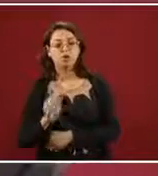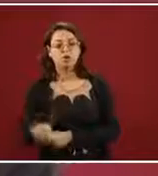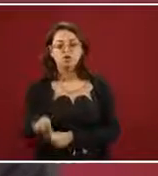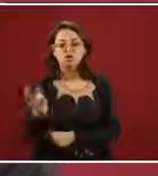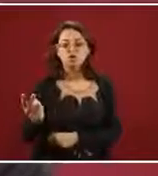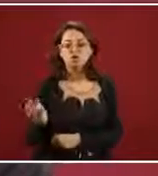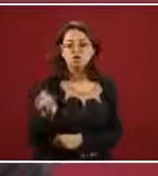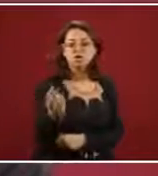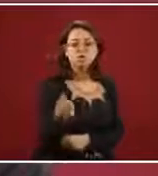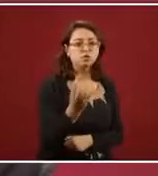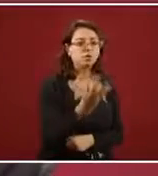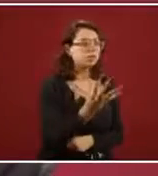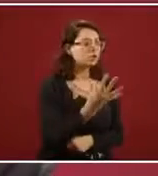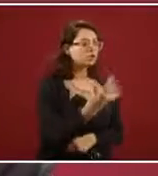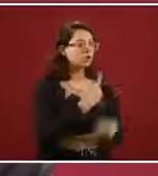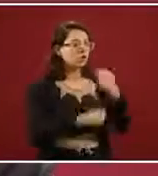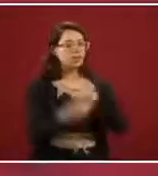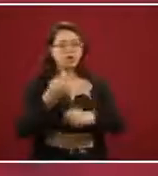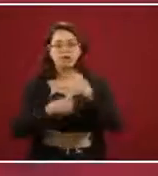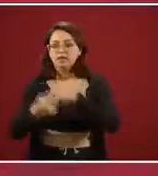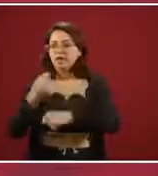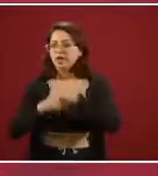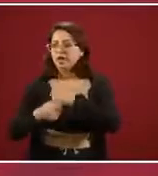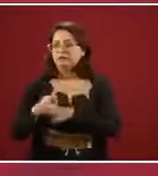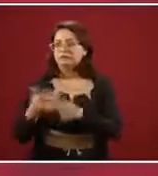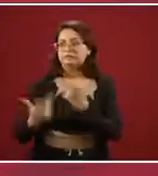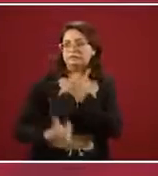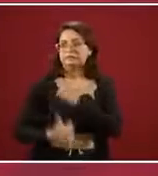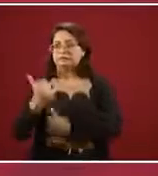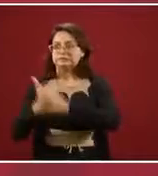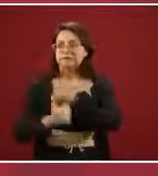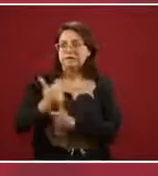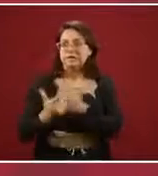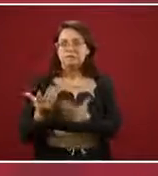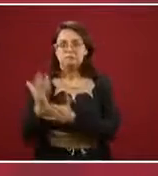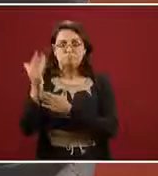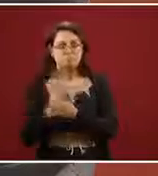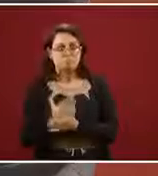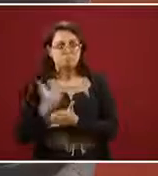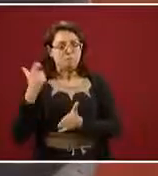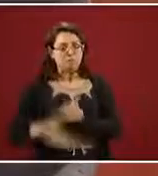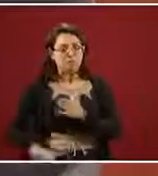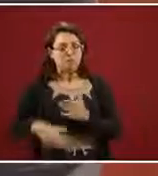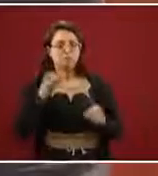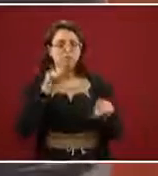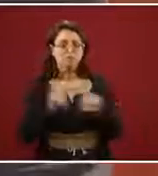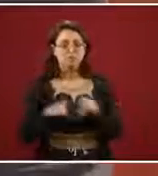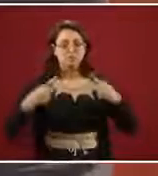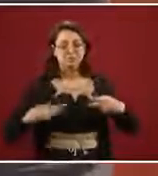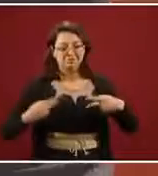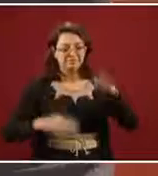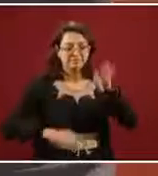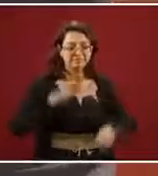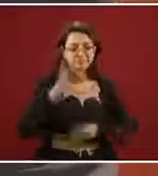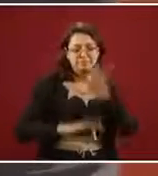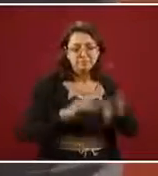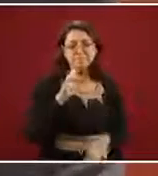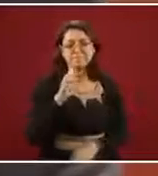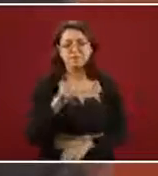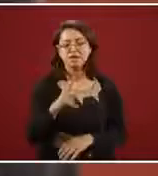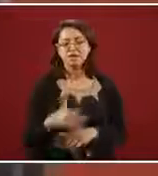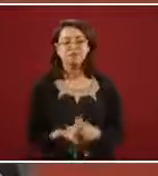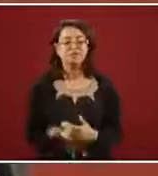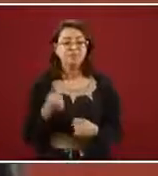ya hay competencia, tienen que dar mejores precios, tienen que tratar mejor a la gente. Eso también, esto